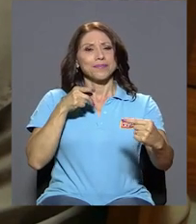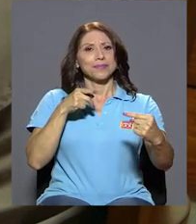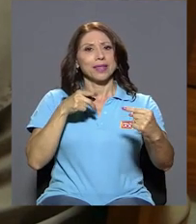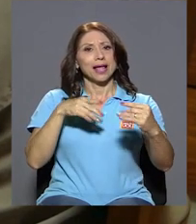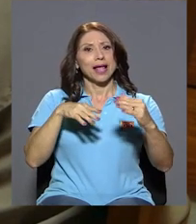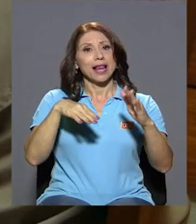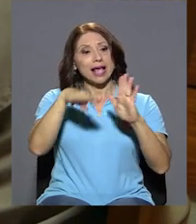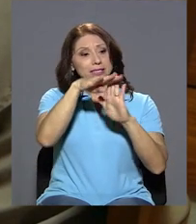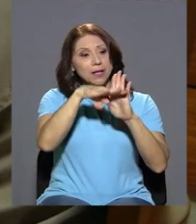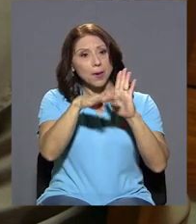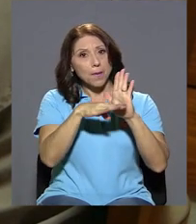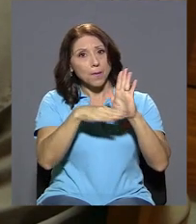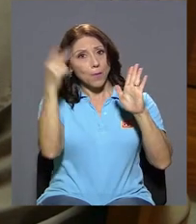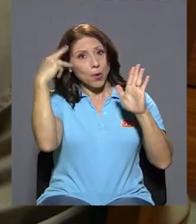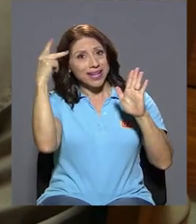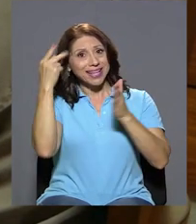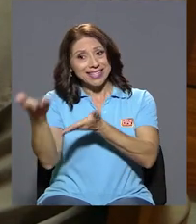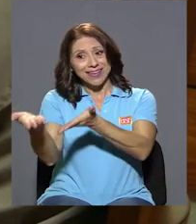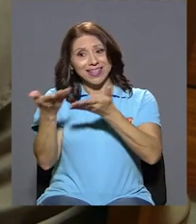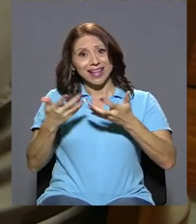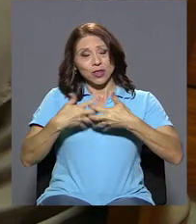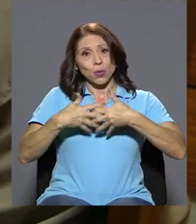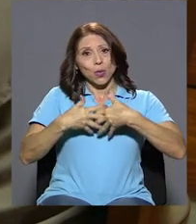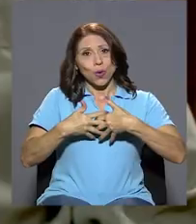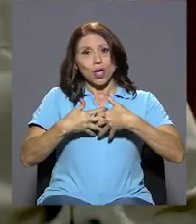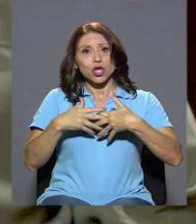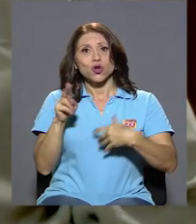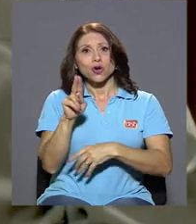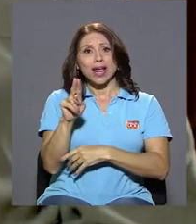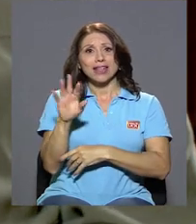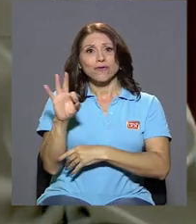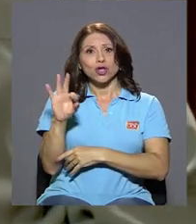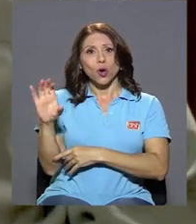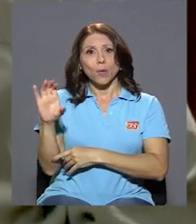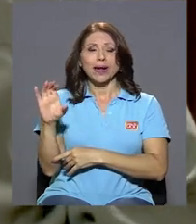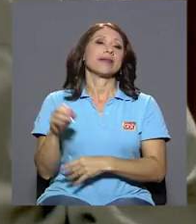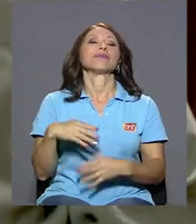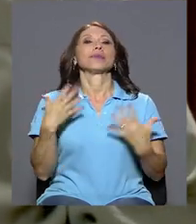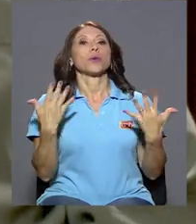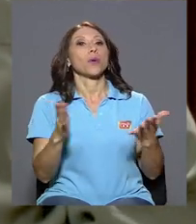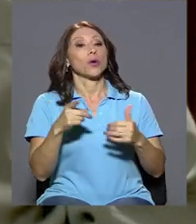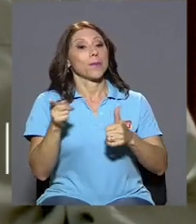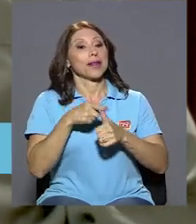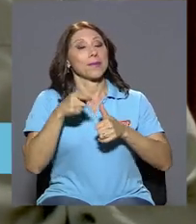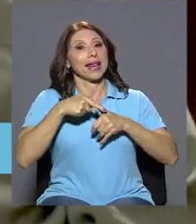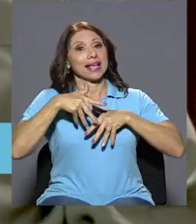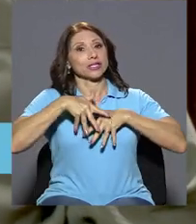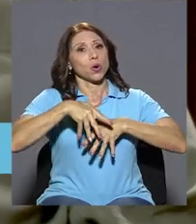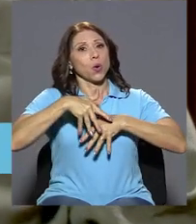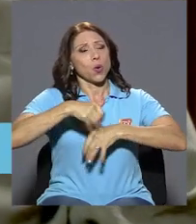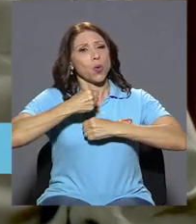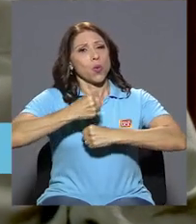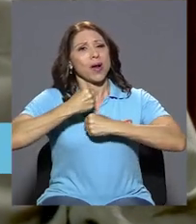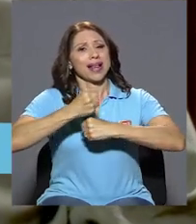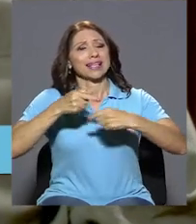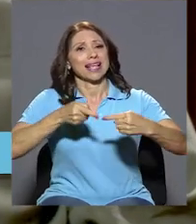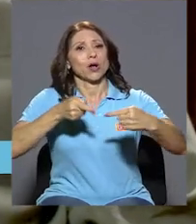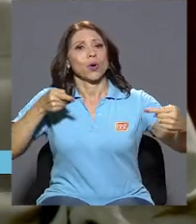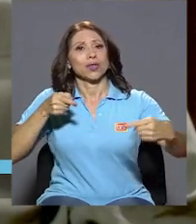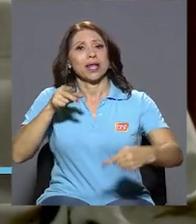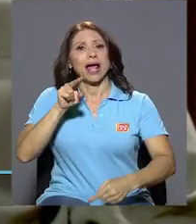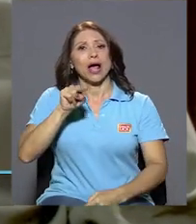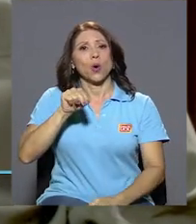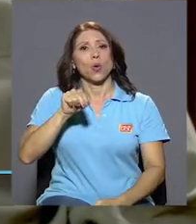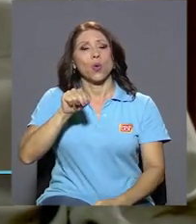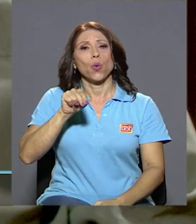las políticas que le ayudan al fútbol compañía bueno ha desarrollado las primeras huelgas primeros movimientos en contra